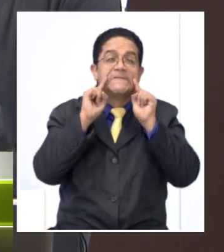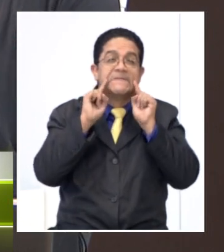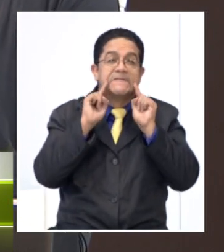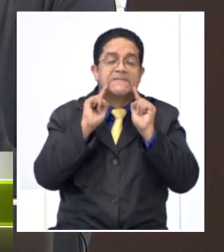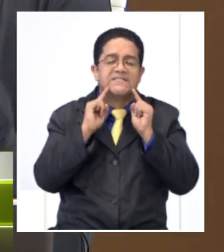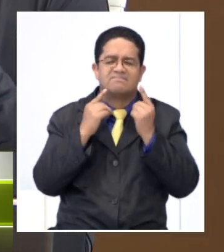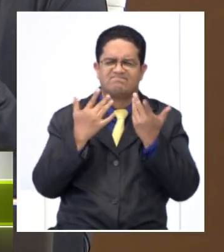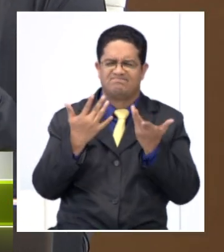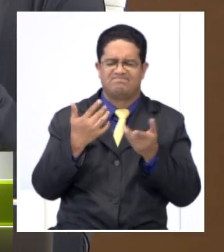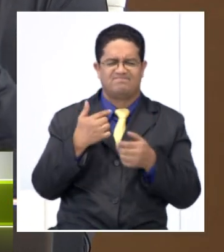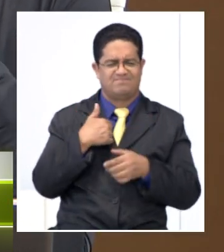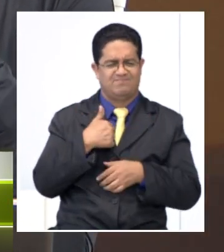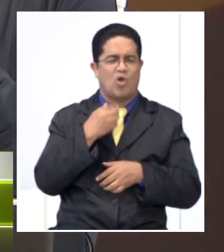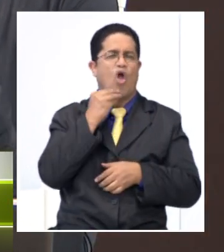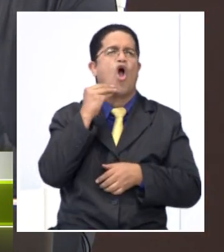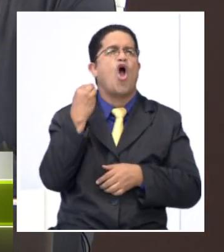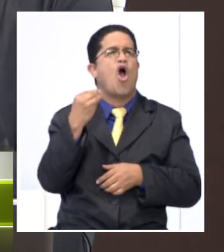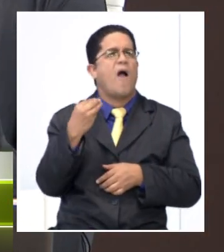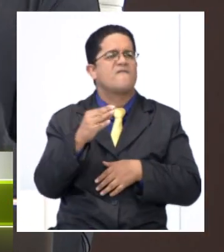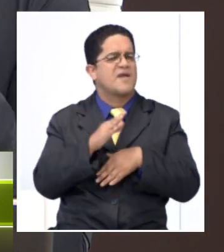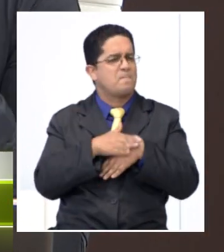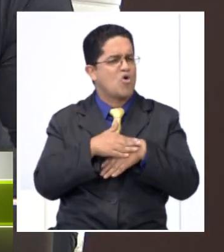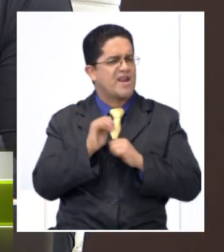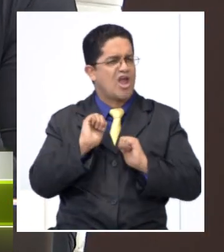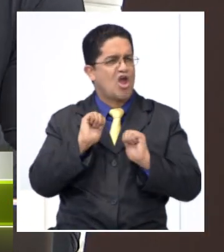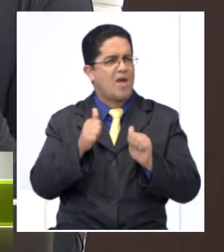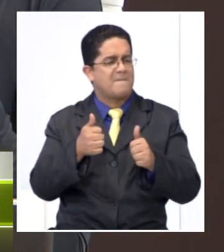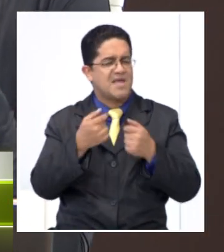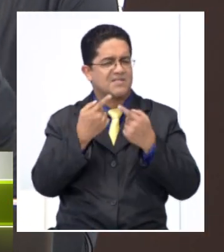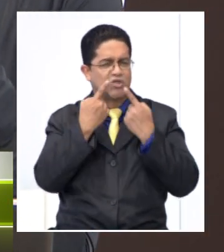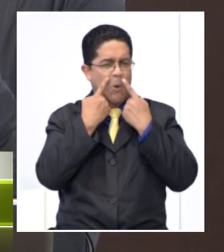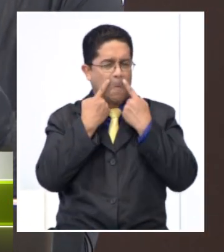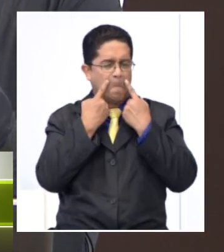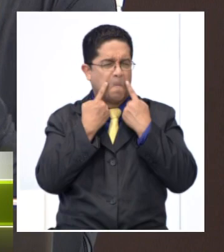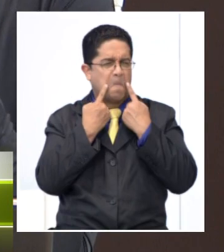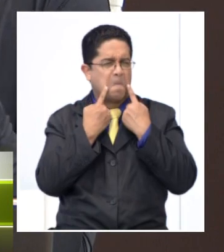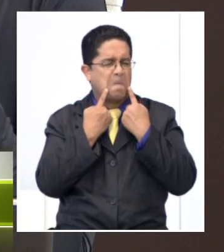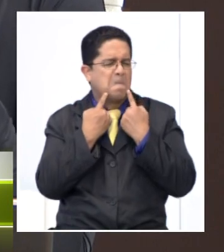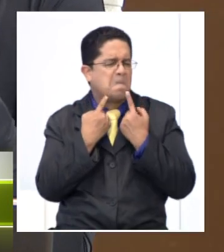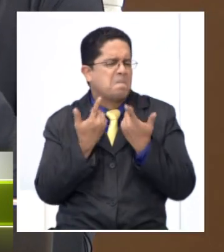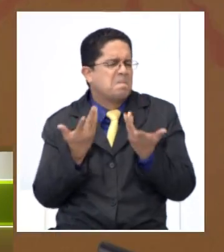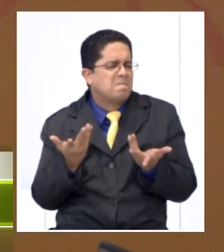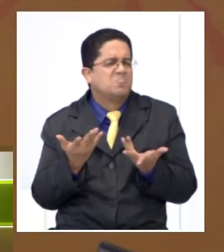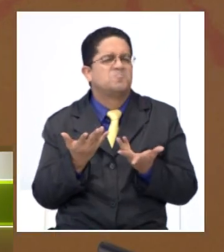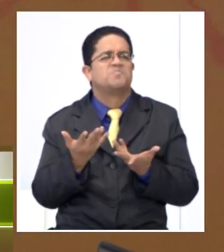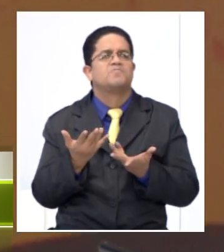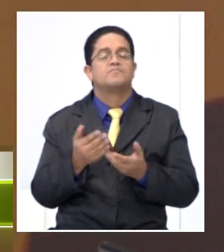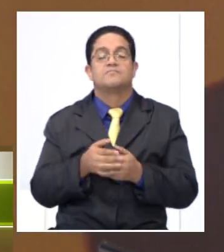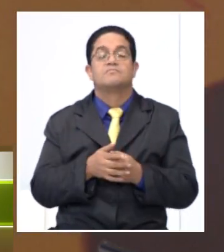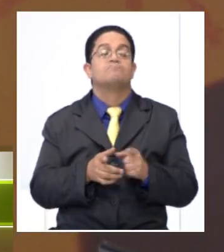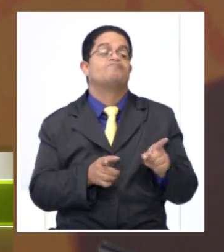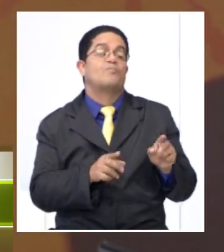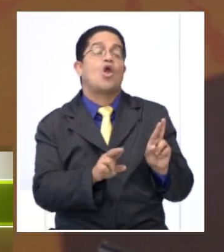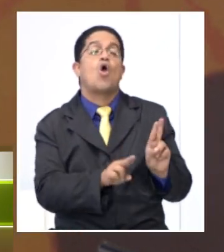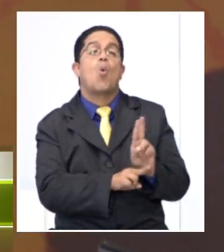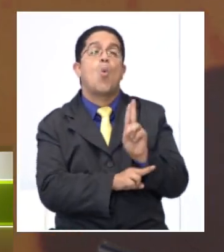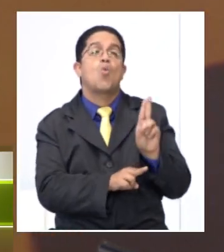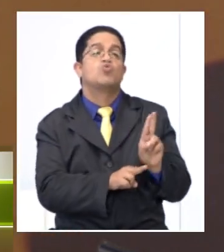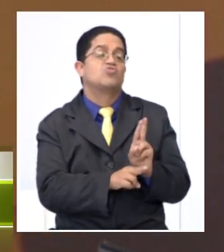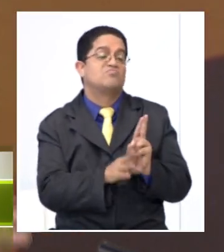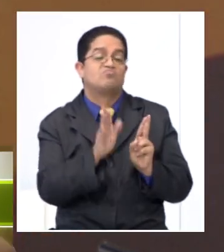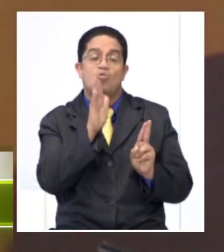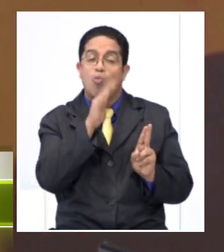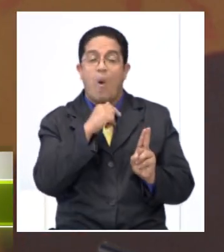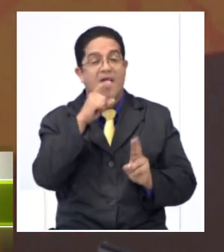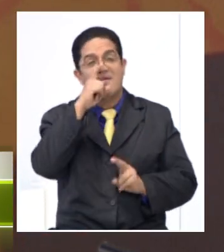dicen, bueno, pero de repente yo soy tan joven porque me están ofreciendo aplicarme toxina botulínica. Fíjate, el uso cosmético no tiene edad, como lo dije